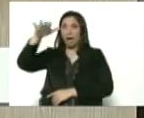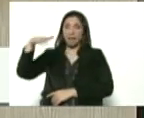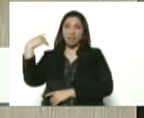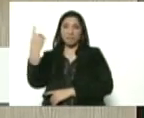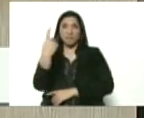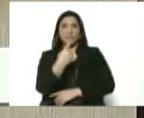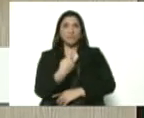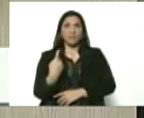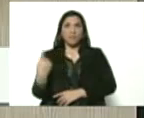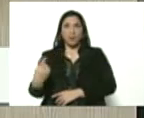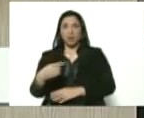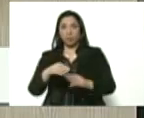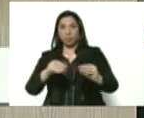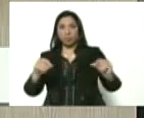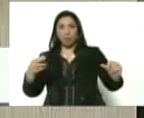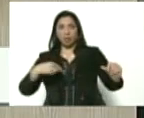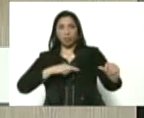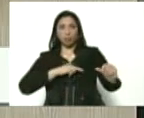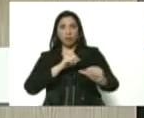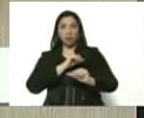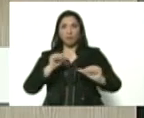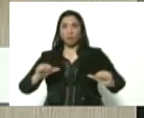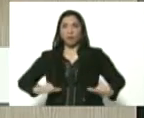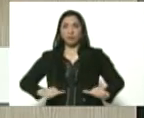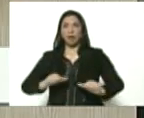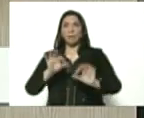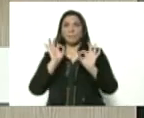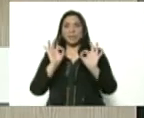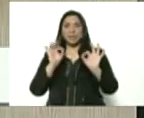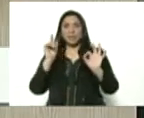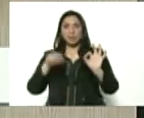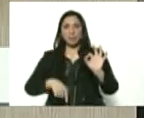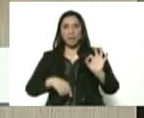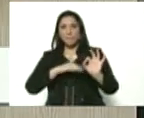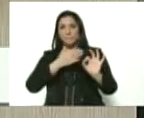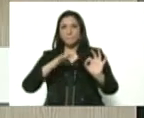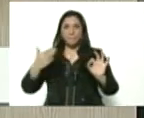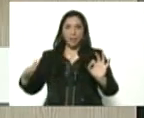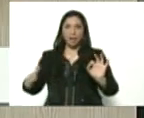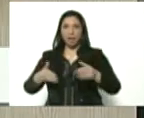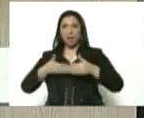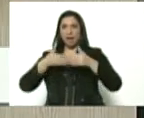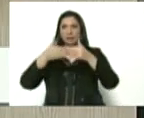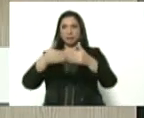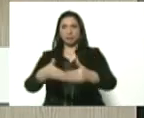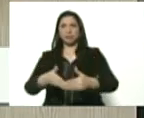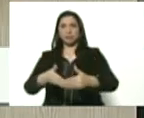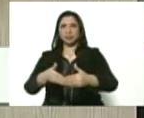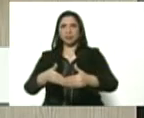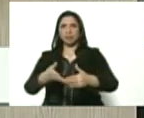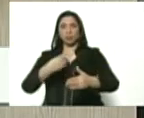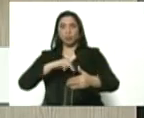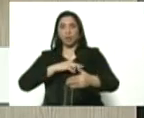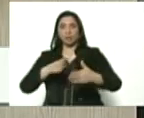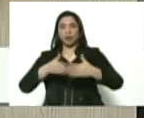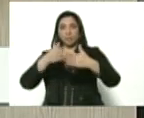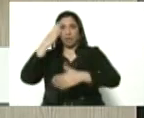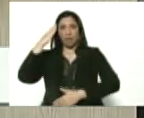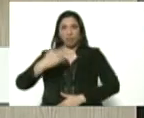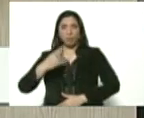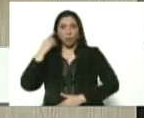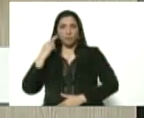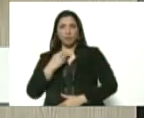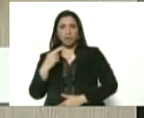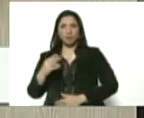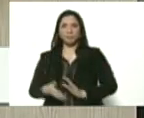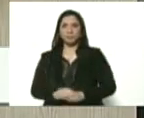artillados, por tierra con nuestras fuerzas especiales y por mar también con las lanchas de nuestra Armada Bolivariana. Y